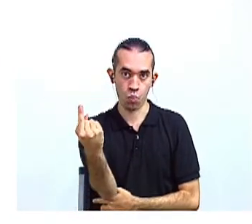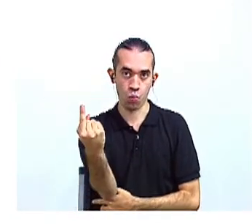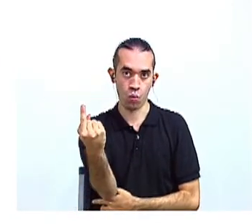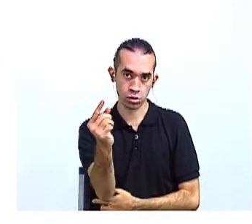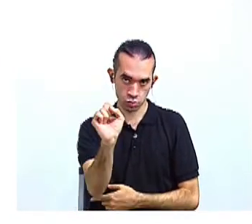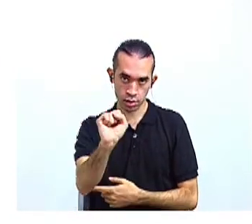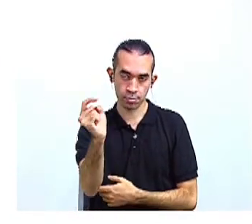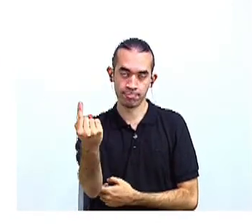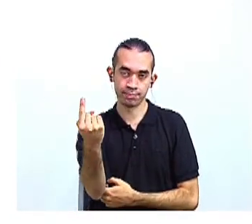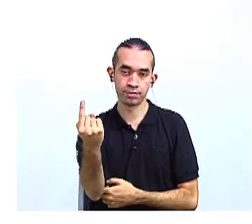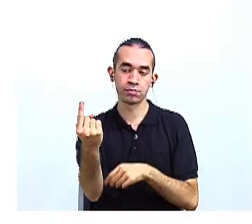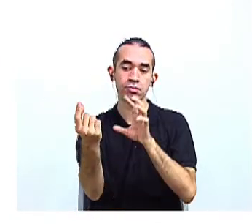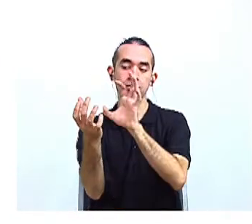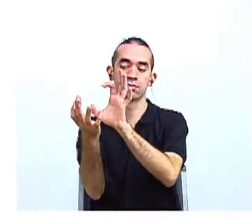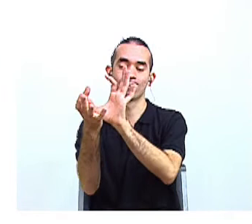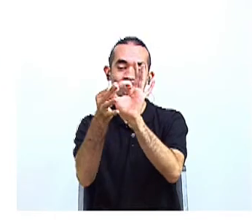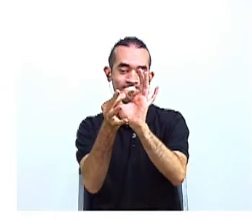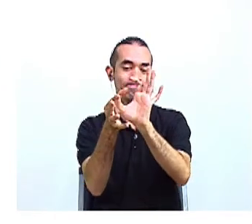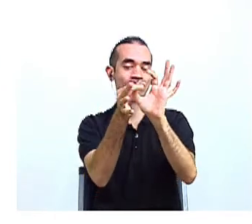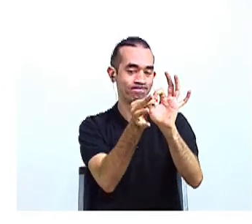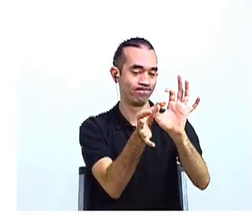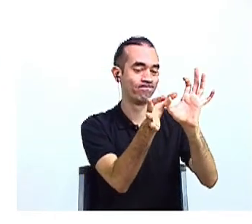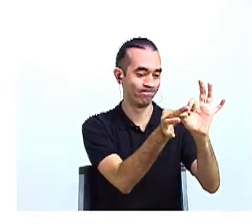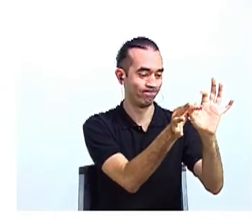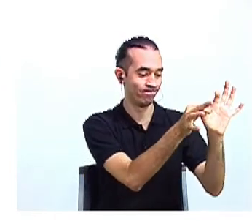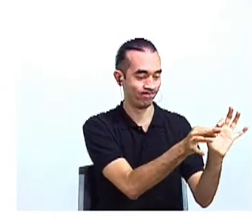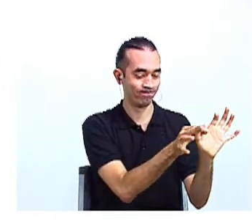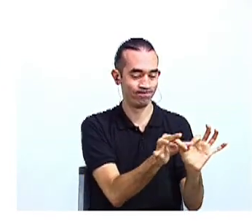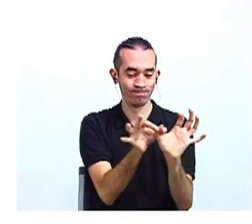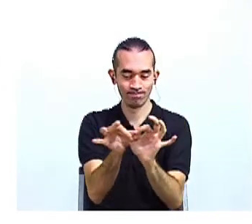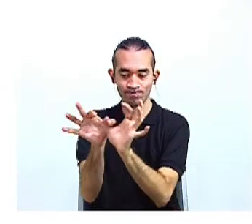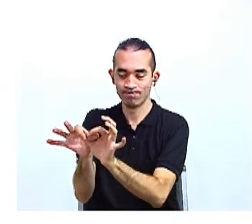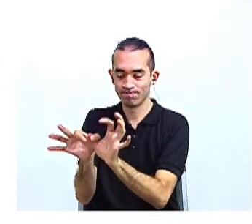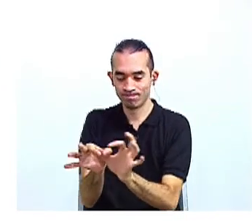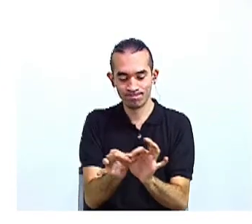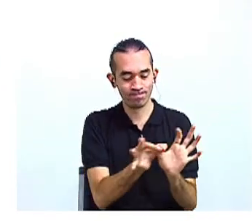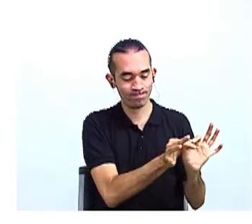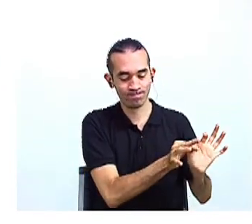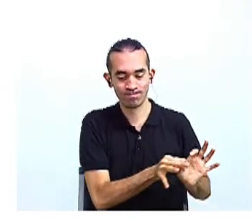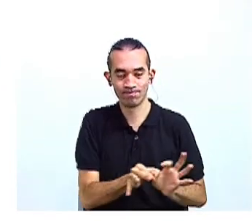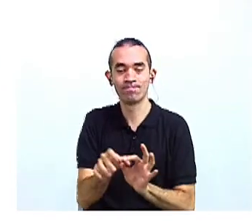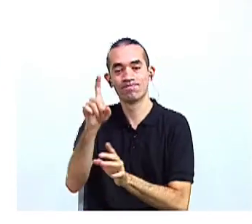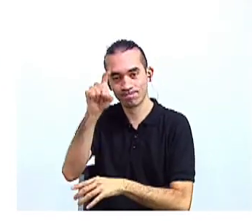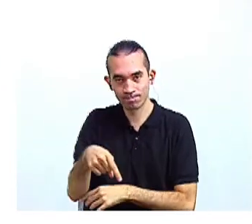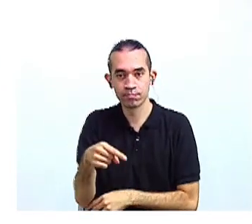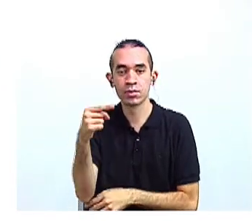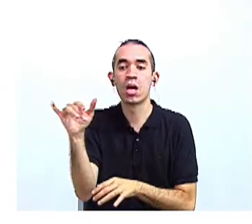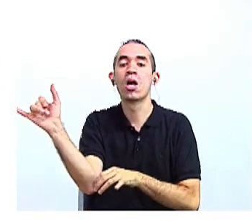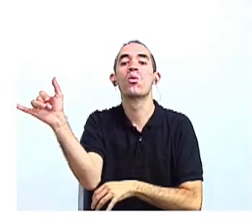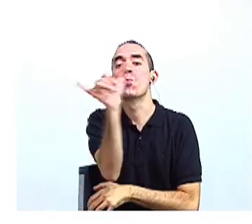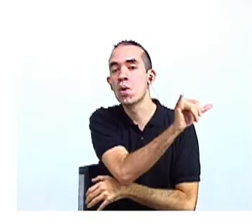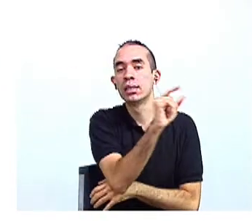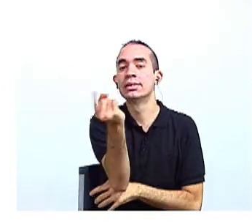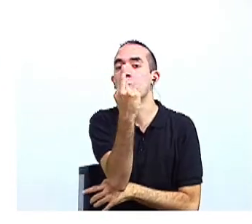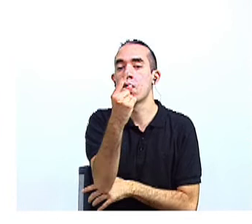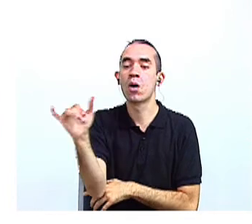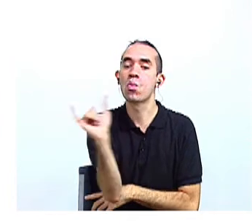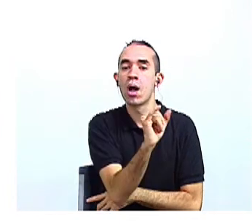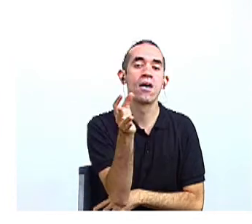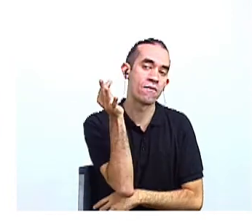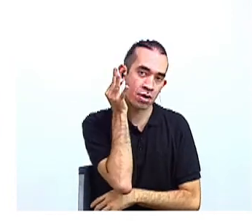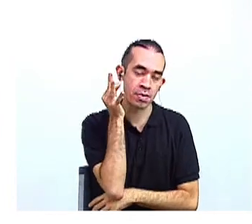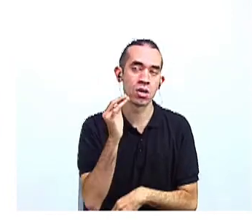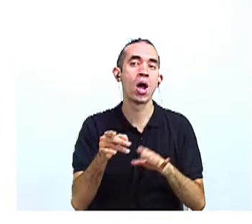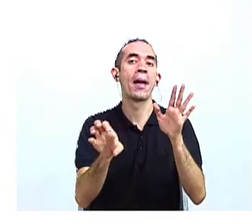Por tanto, los referentes, las palabras que van a estar ahí marcando y refiriéndose a ella, deben estar en singular y en femenino,